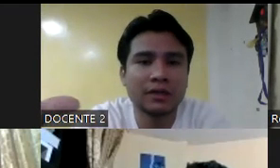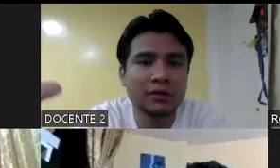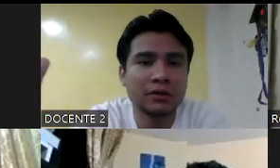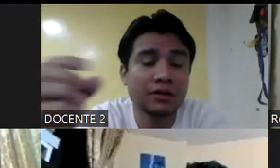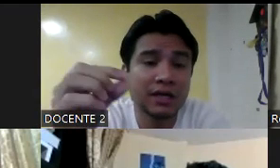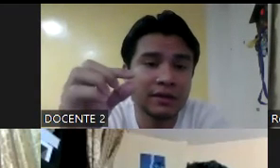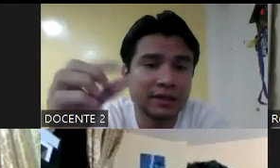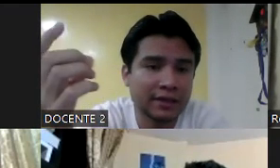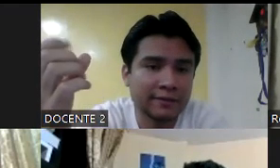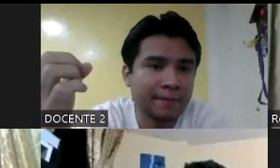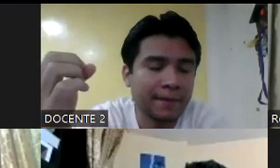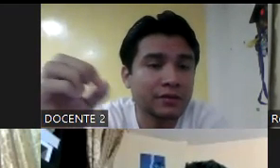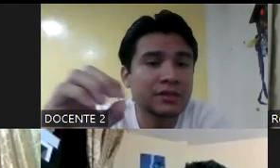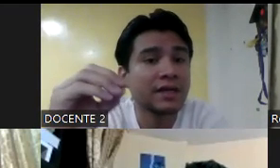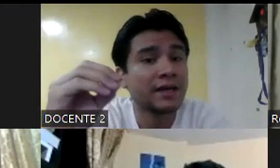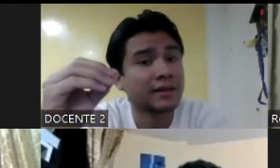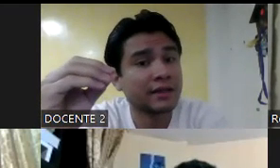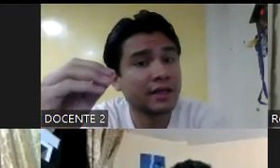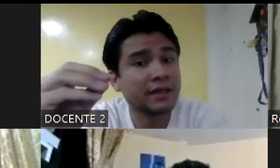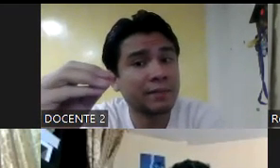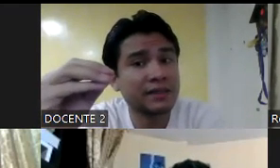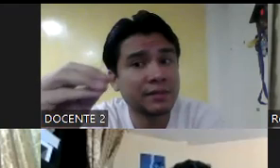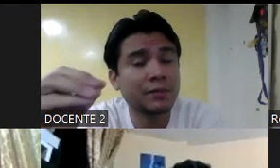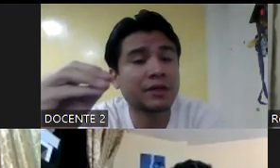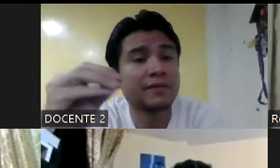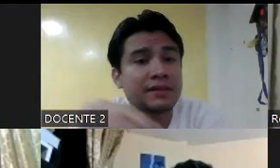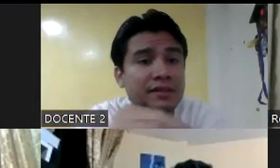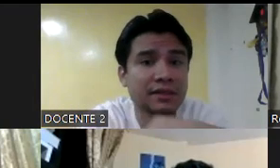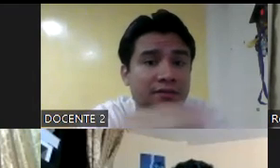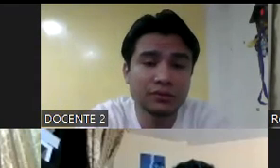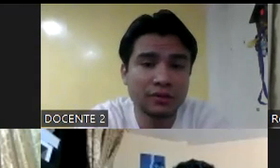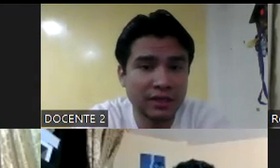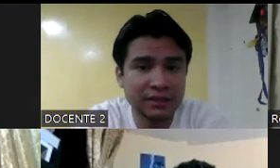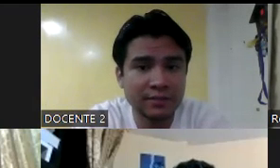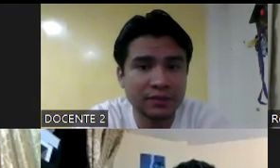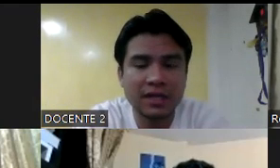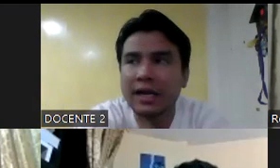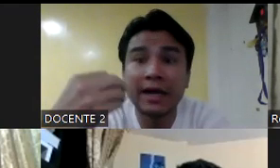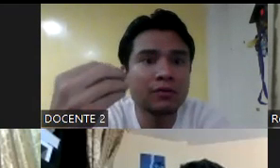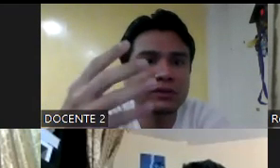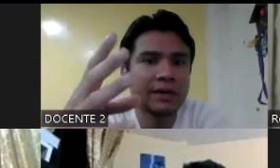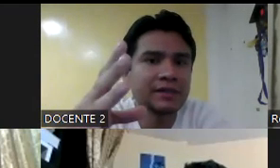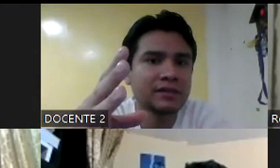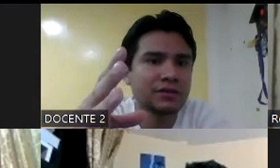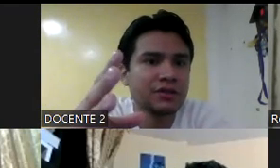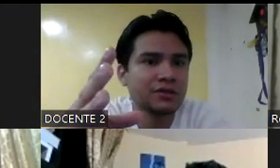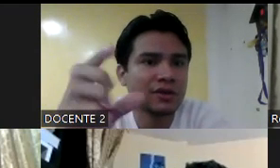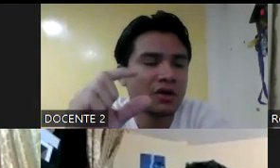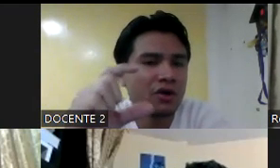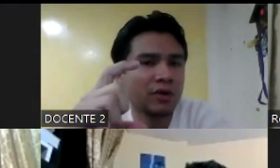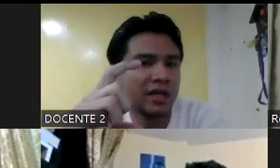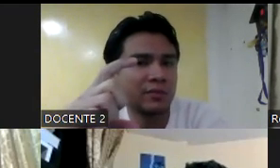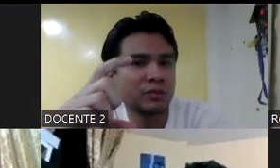maravillosa, me quitó el dolor y eran tic-tac. Entonces, tratar de dar placebo porque a veces es justo lo que decimos. Le gusta a veces los